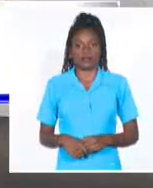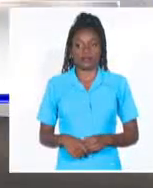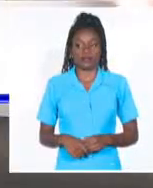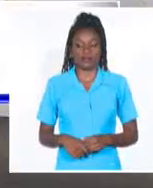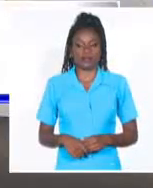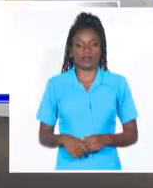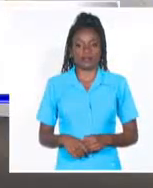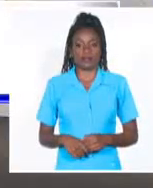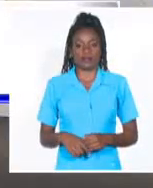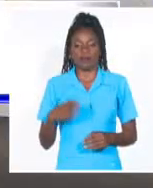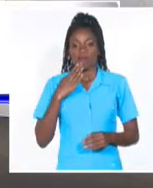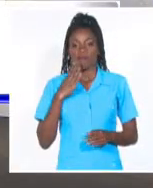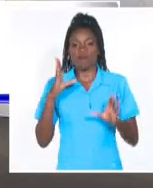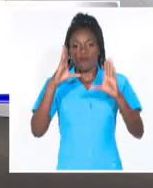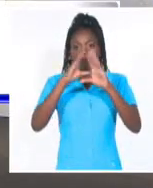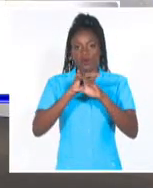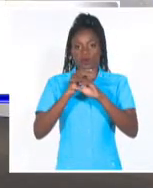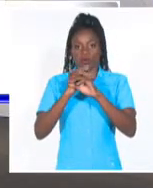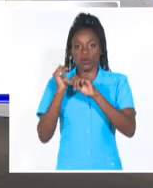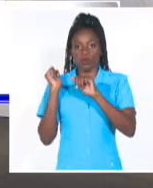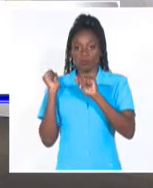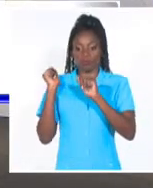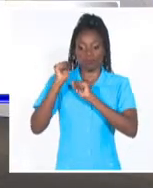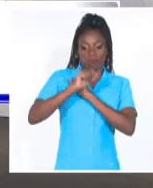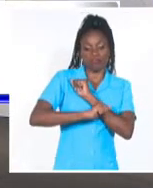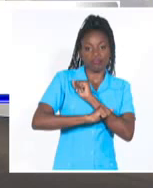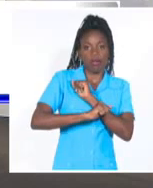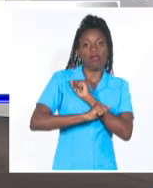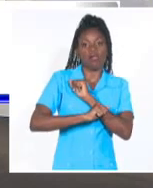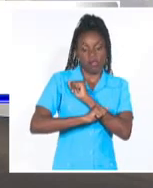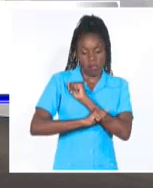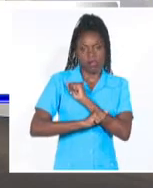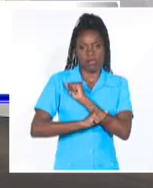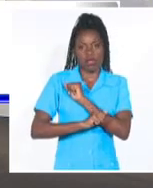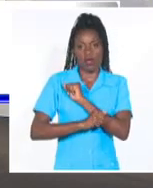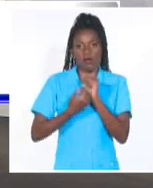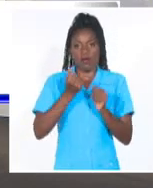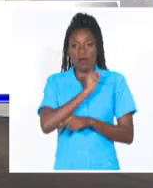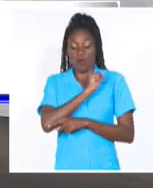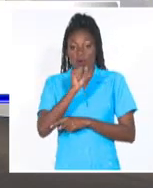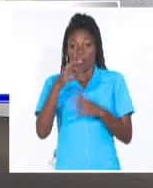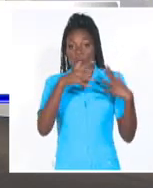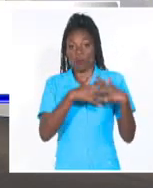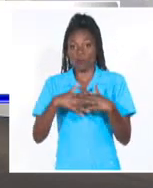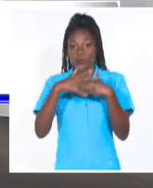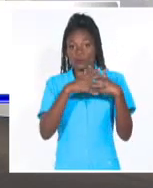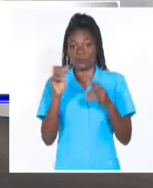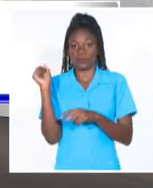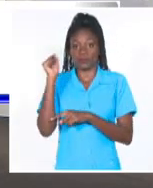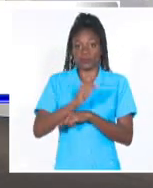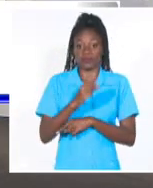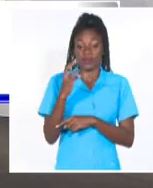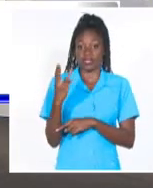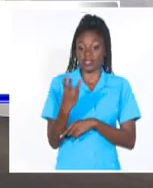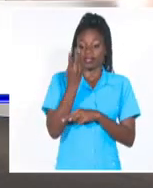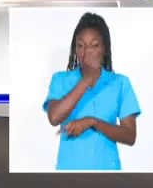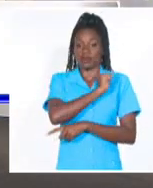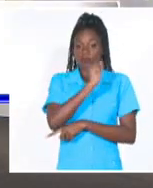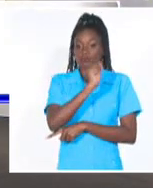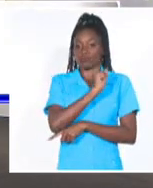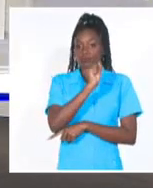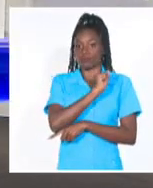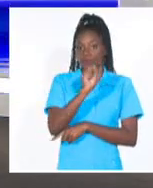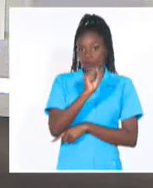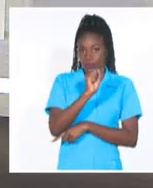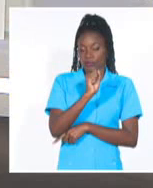Muy buenas noches. La lucha cubana rompió la hegemonía de Estados Unidos en la modalidad del libre al alzar tres títulos hoy en los Juegos Panamericanos